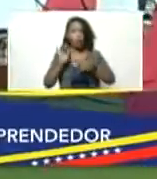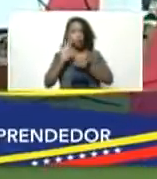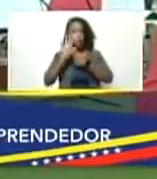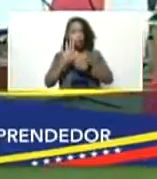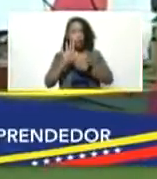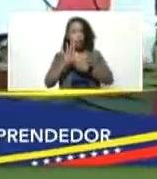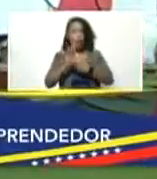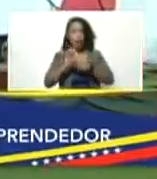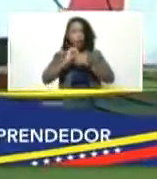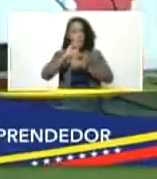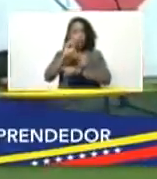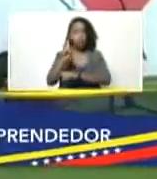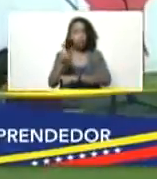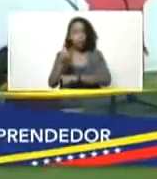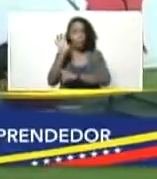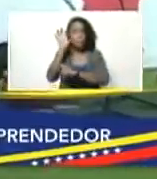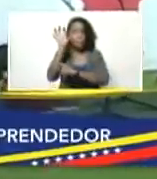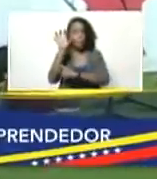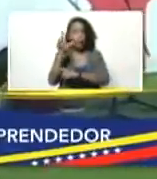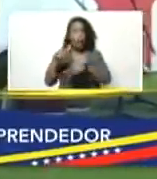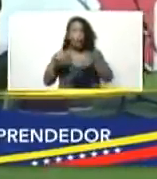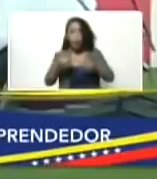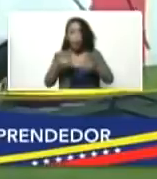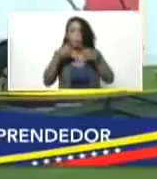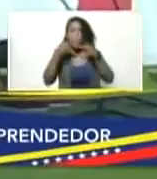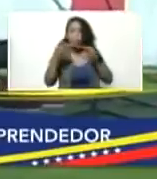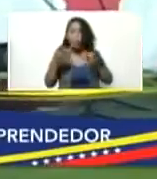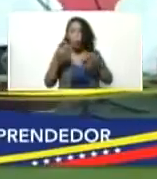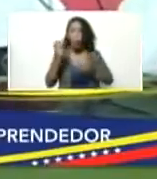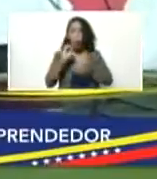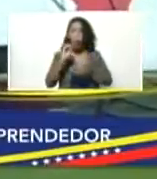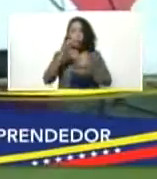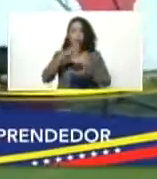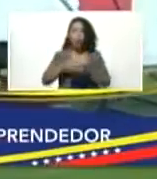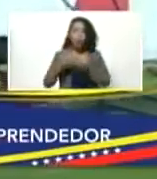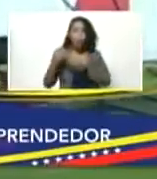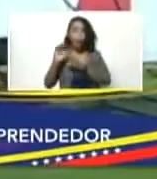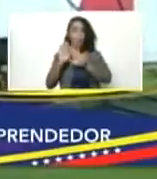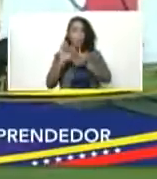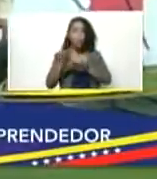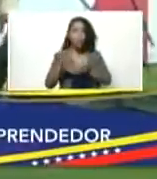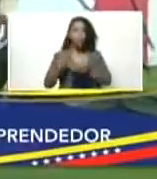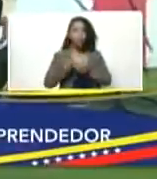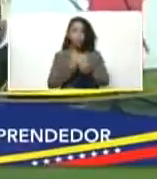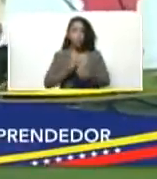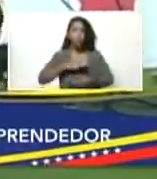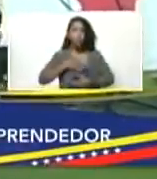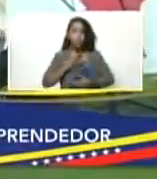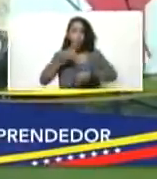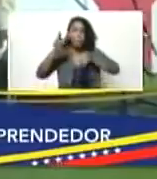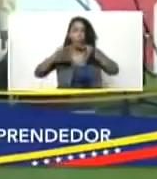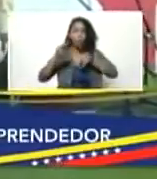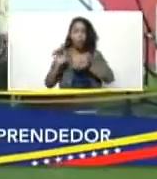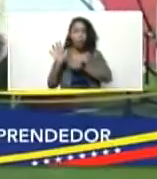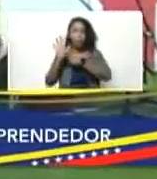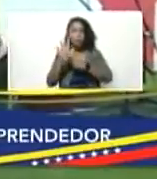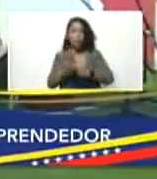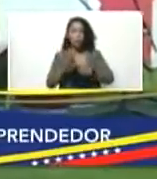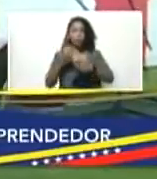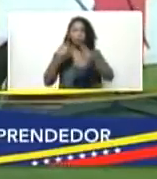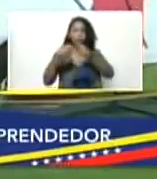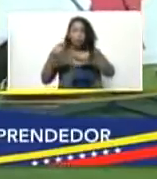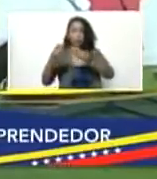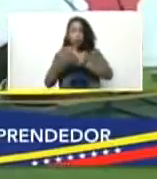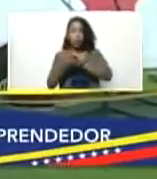en la encuesta patria era espacios públicos o espacios que el Estado apoyara en el acompañamiento donde ellos puedan presentar sus productos. Debido